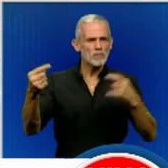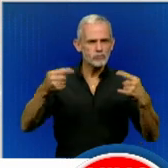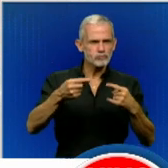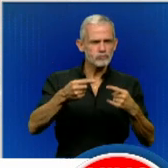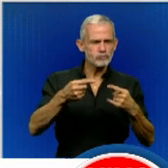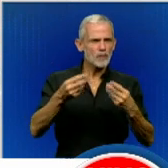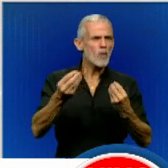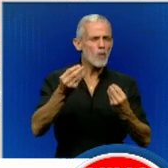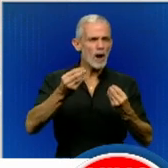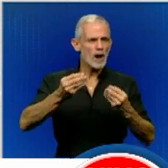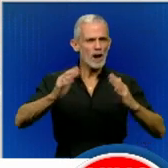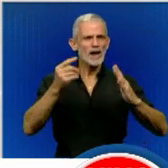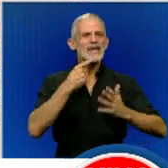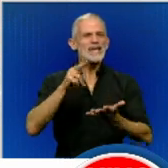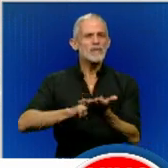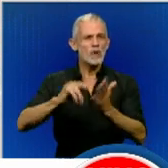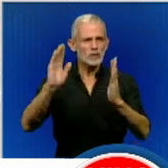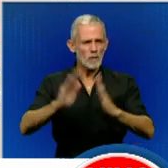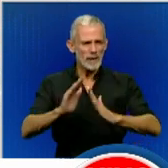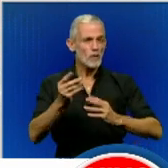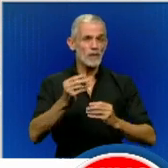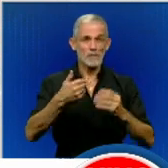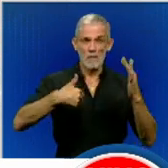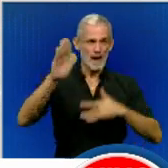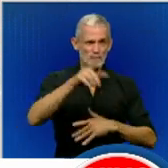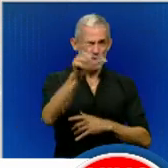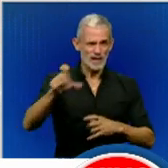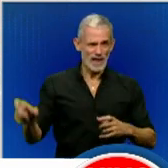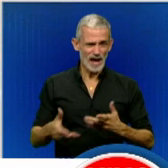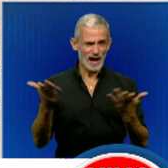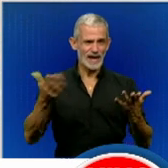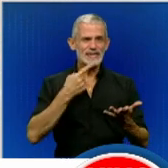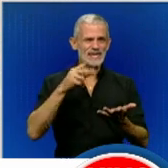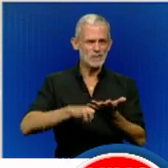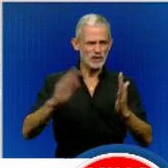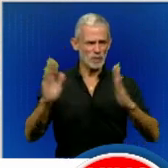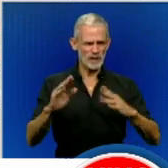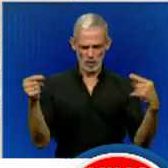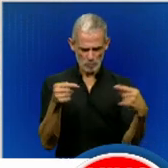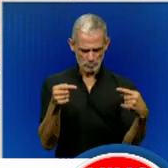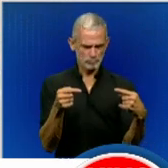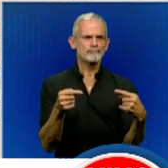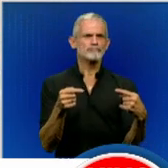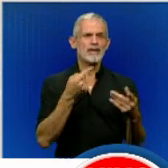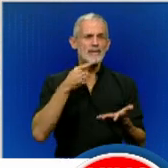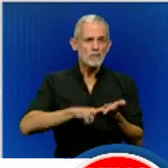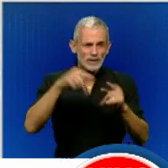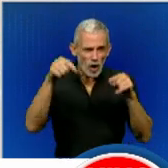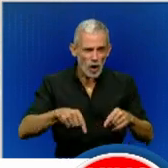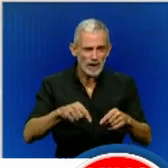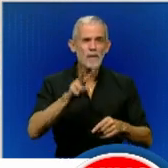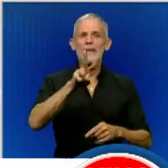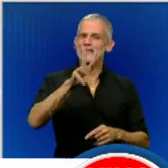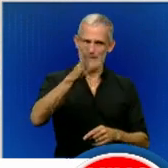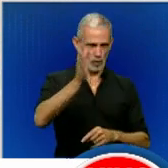una reducción impositiva para la inmensa mayoría es una contradicción de impuestos vigente o del